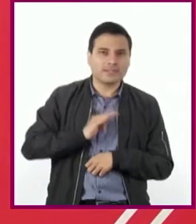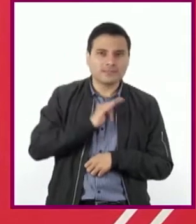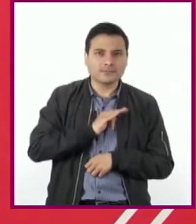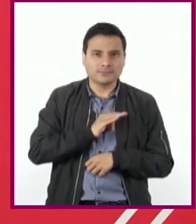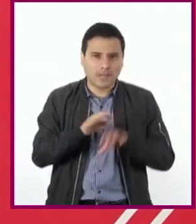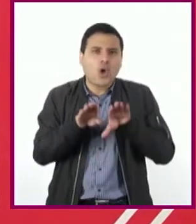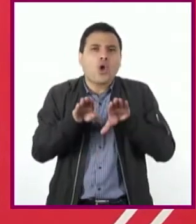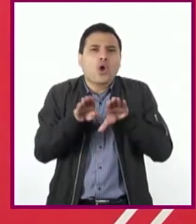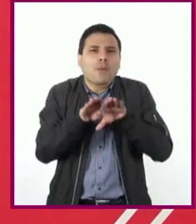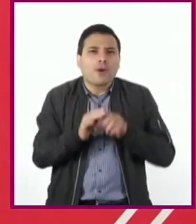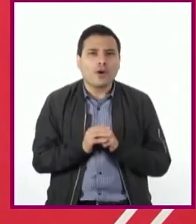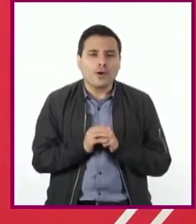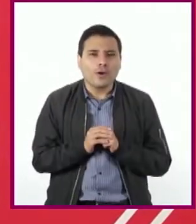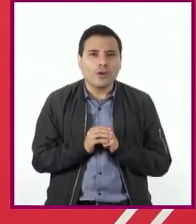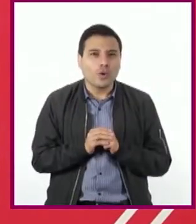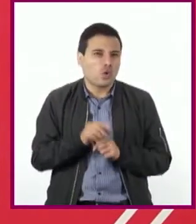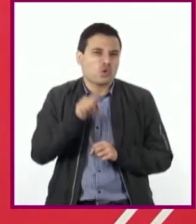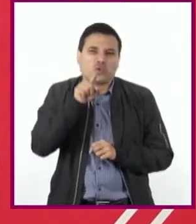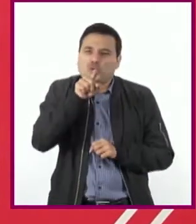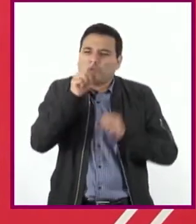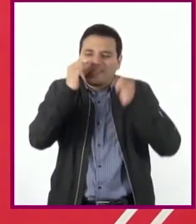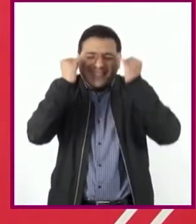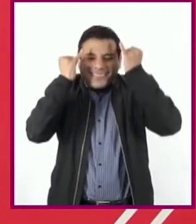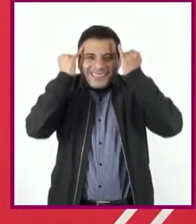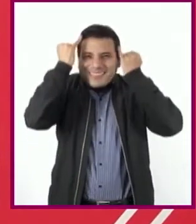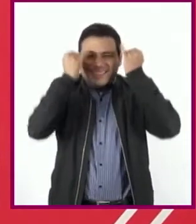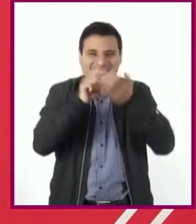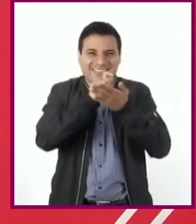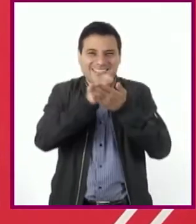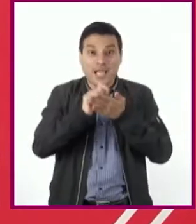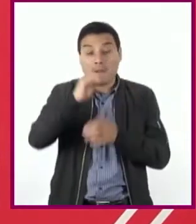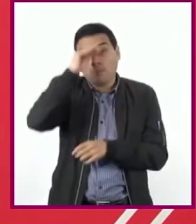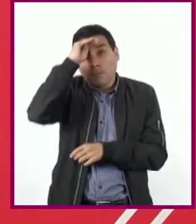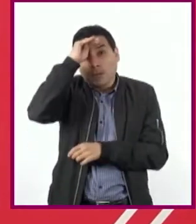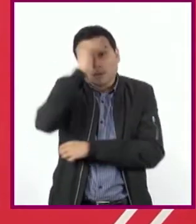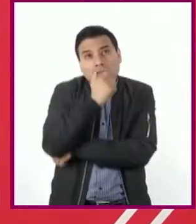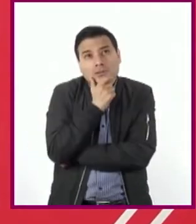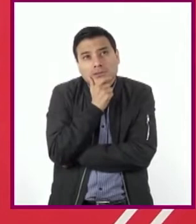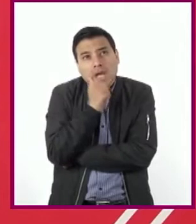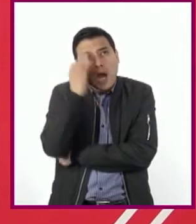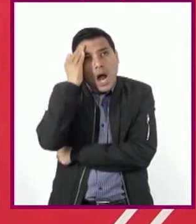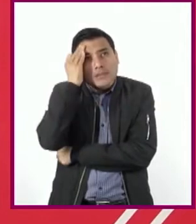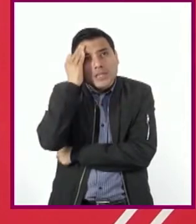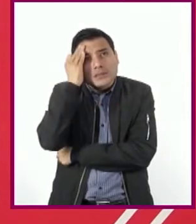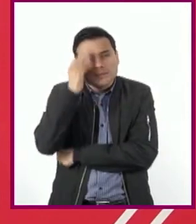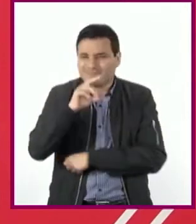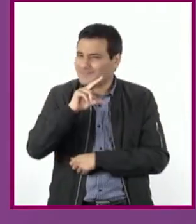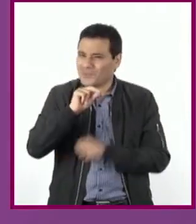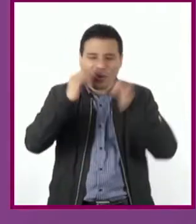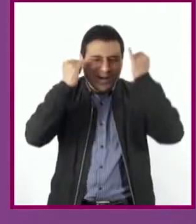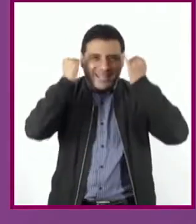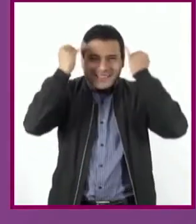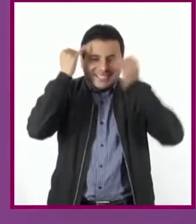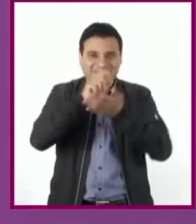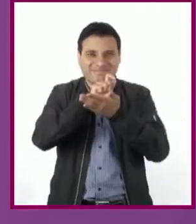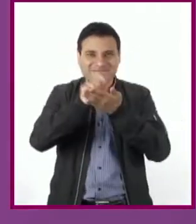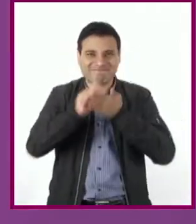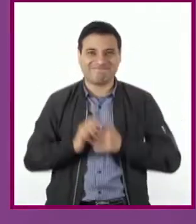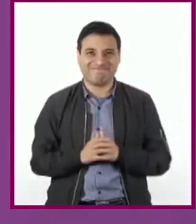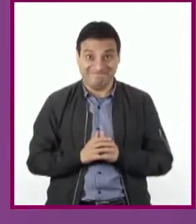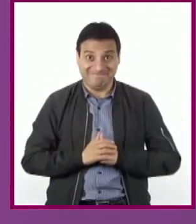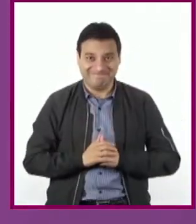lo que se les venga a la mente. Fluyan con sus respuestas. No lo piensen mucho y dejen volar su imaginación.